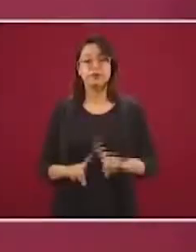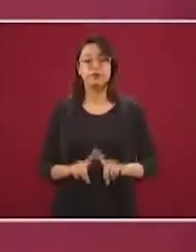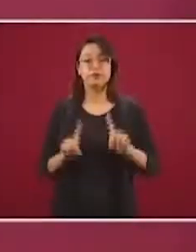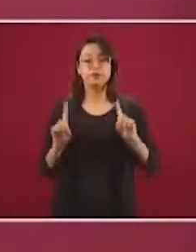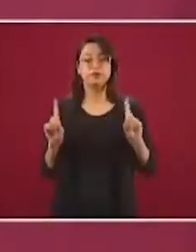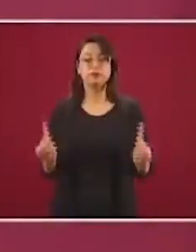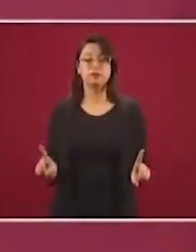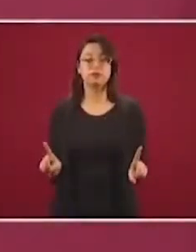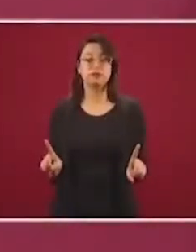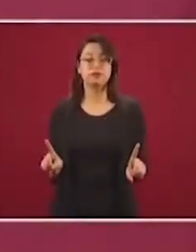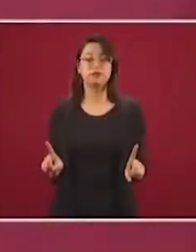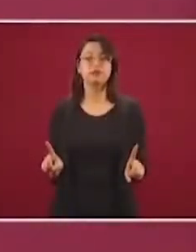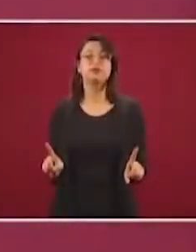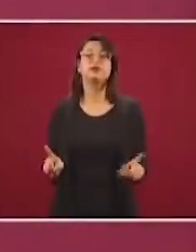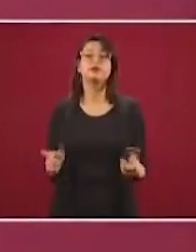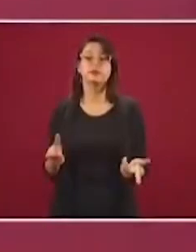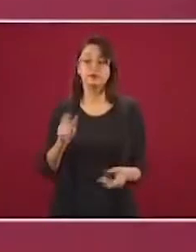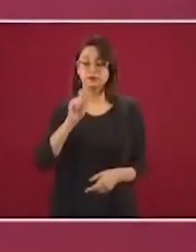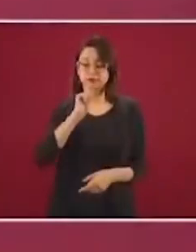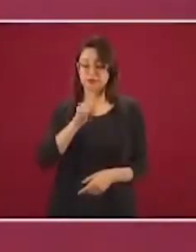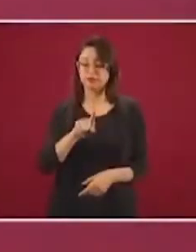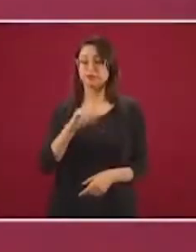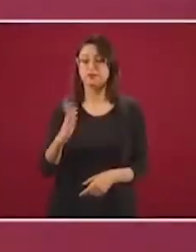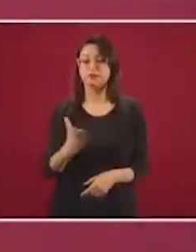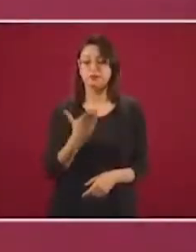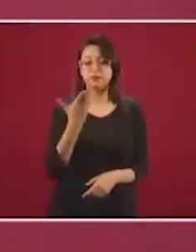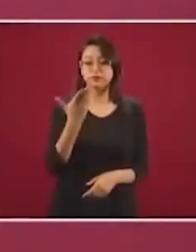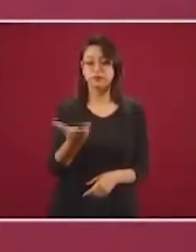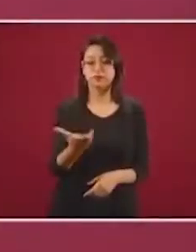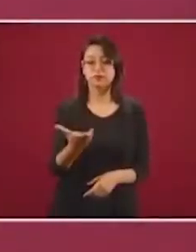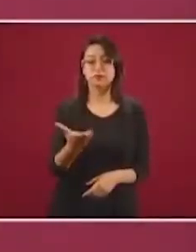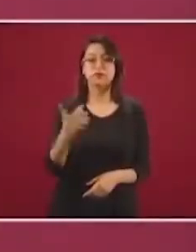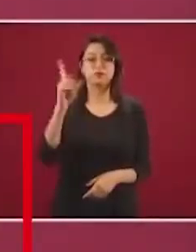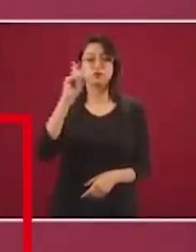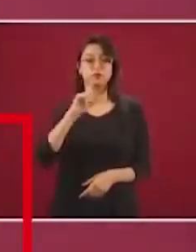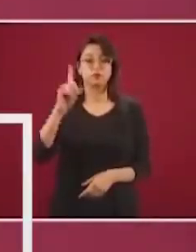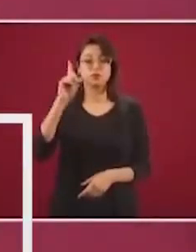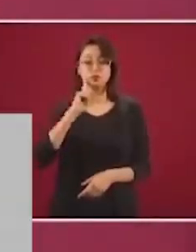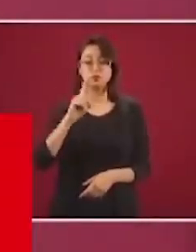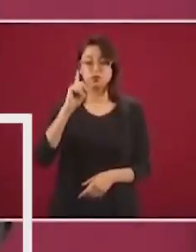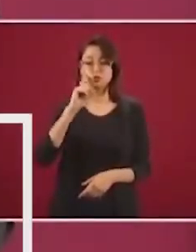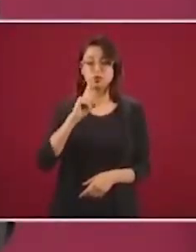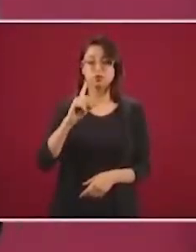por eso también le pido a las y feministas